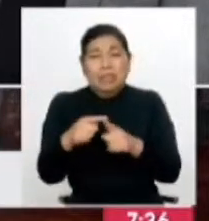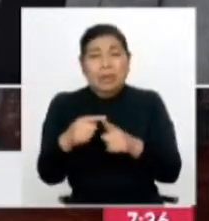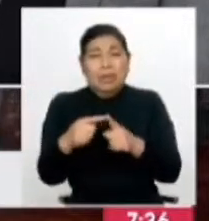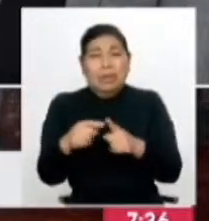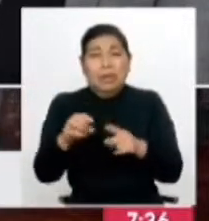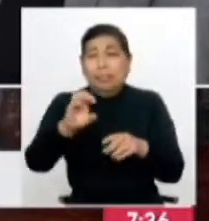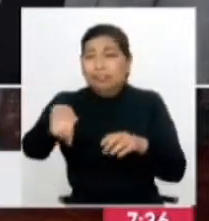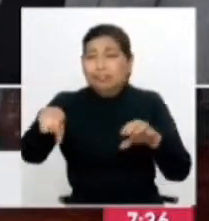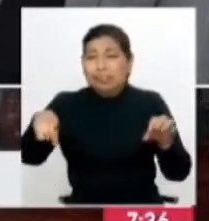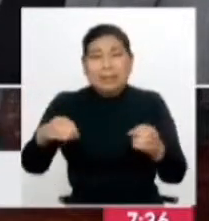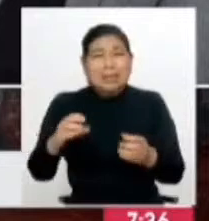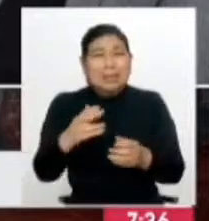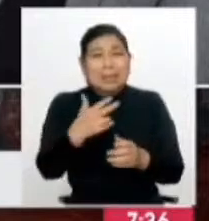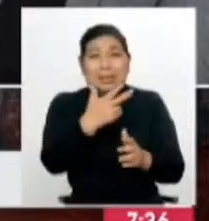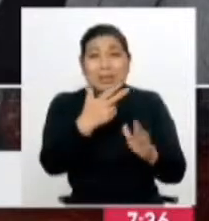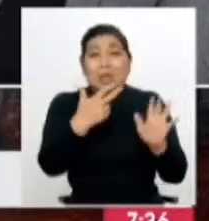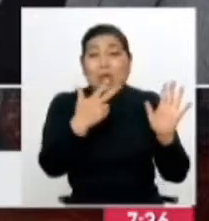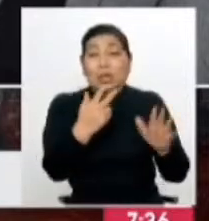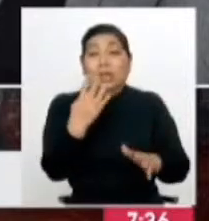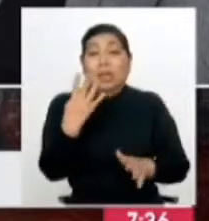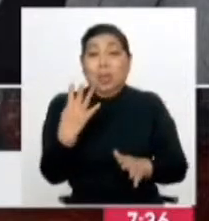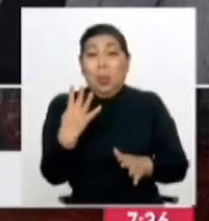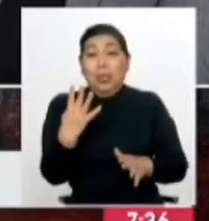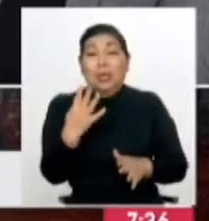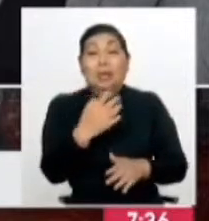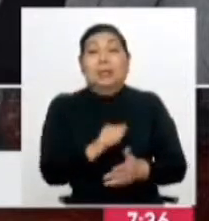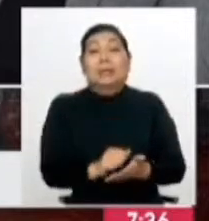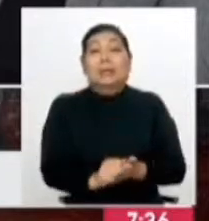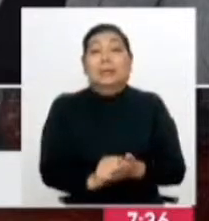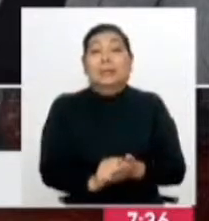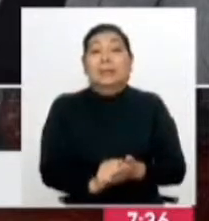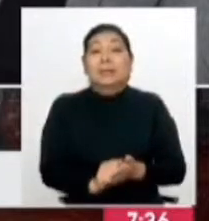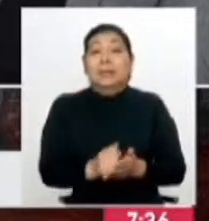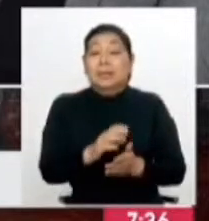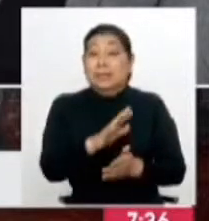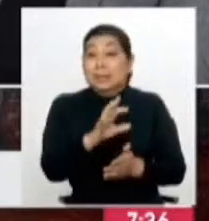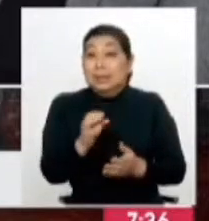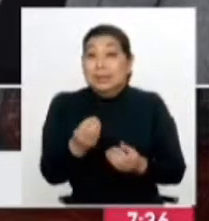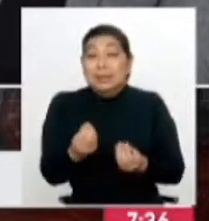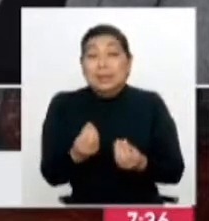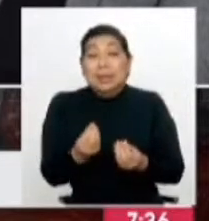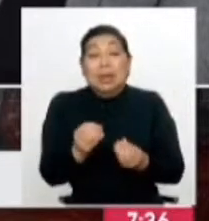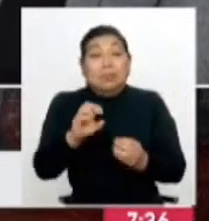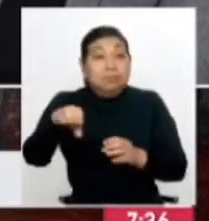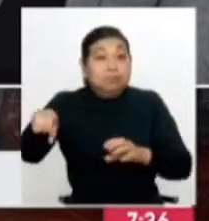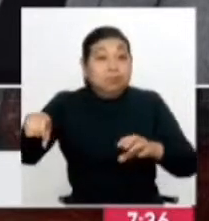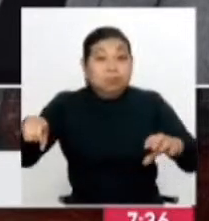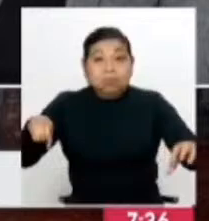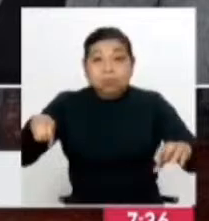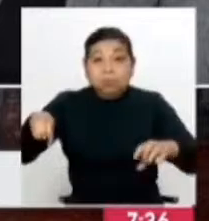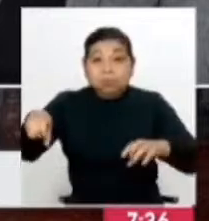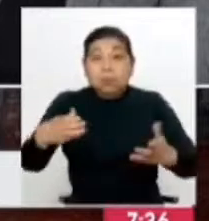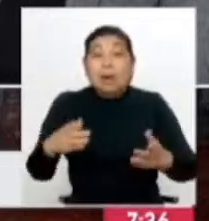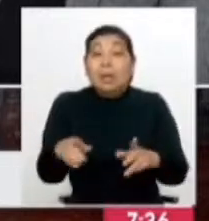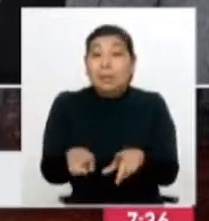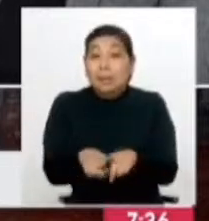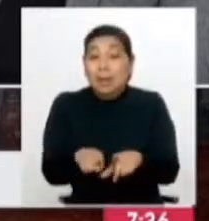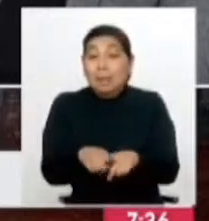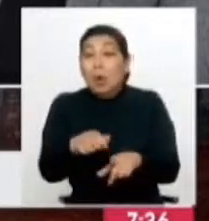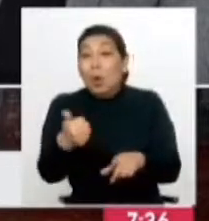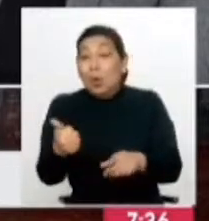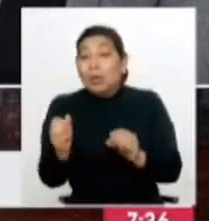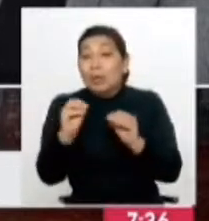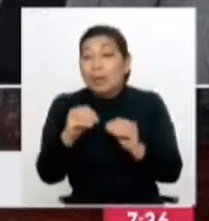llega pues nadie. 384, ¿no? De las 575. Y tienen que adecuarse además a también